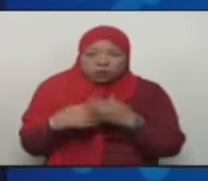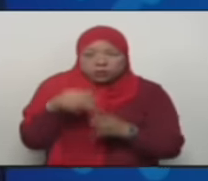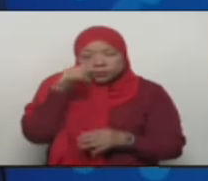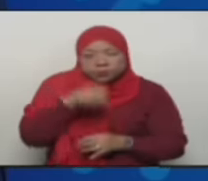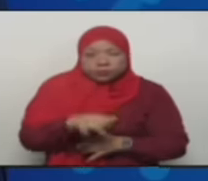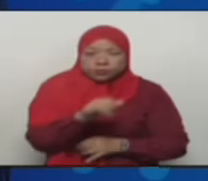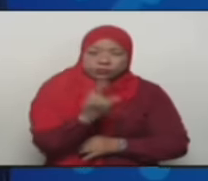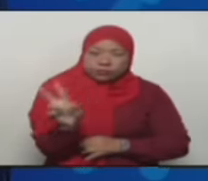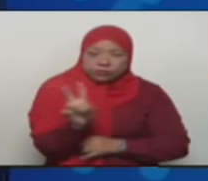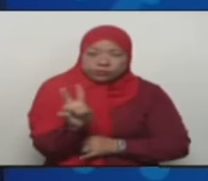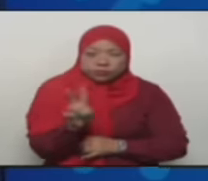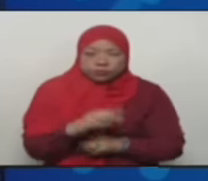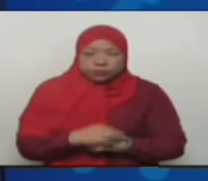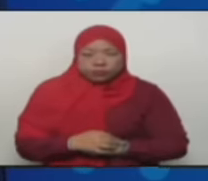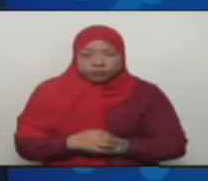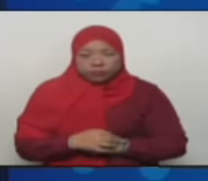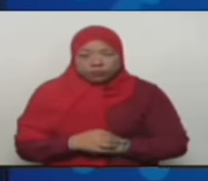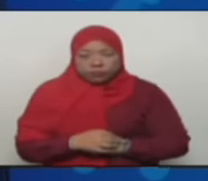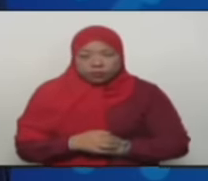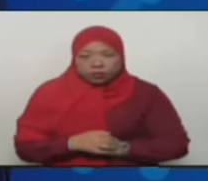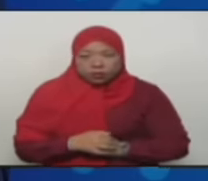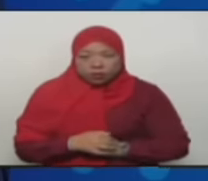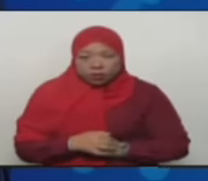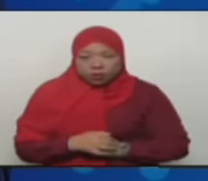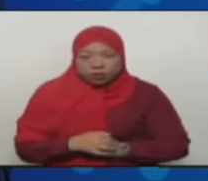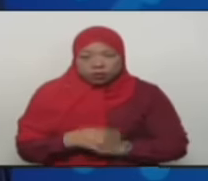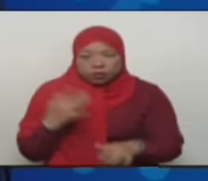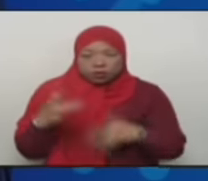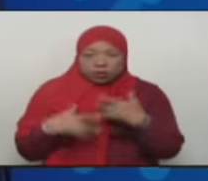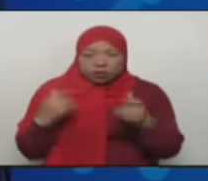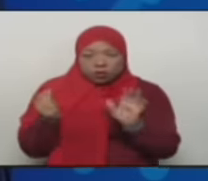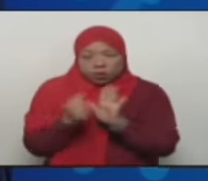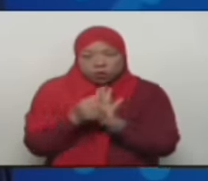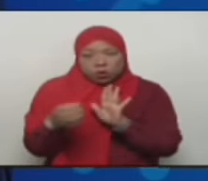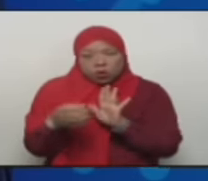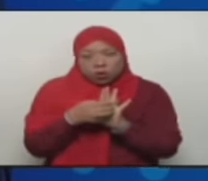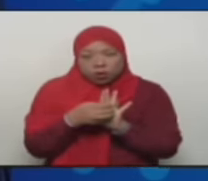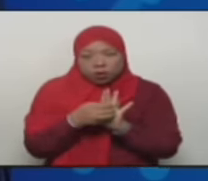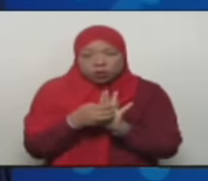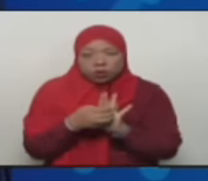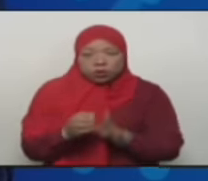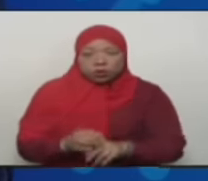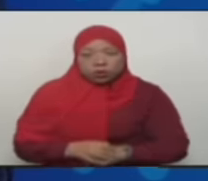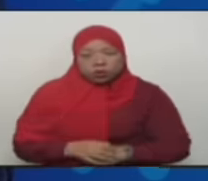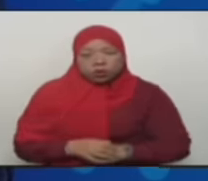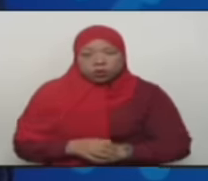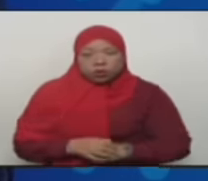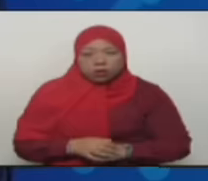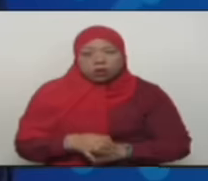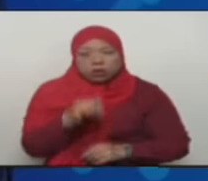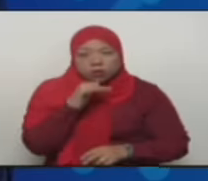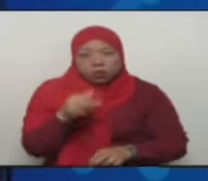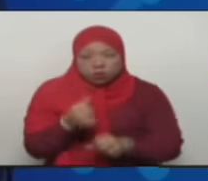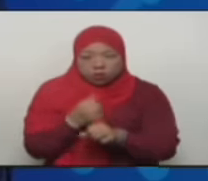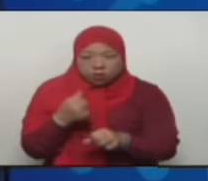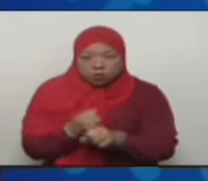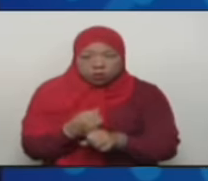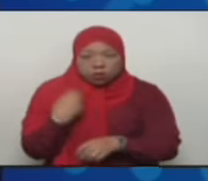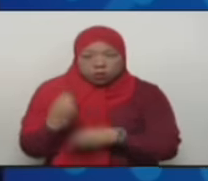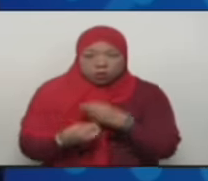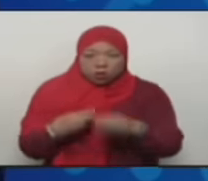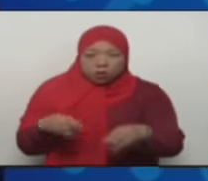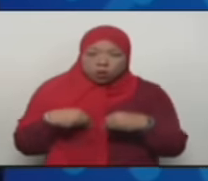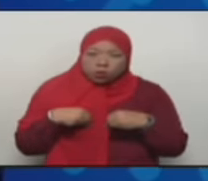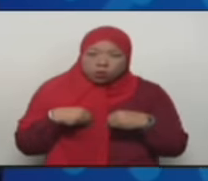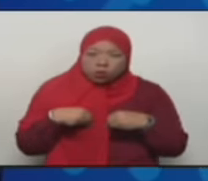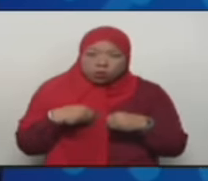de Venezuela. Estamos vacunados para este tipo de golpes cibernéticos. Dado que estamos hablando tan sabroso, ¿ustedes me aceptan un